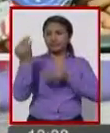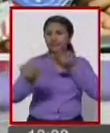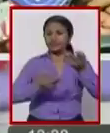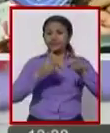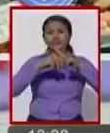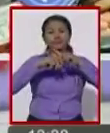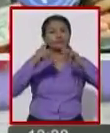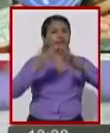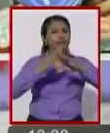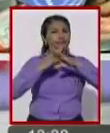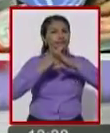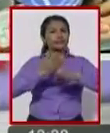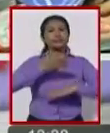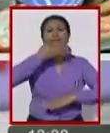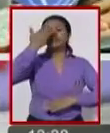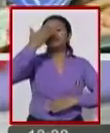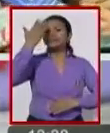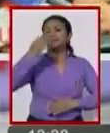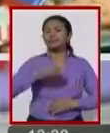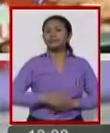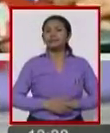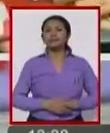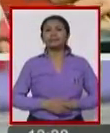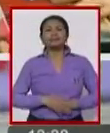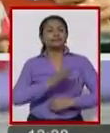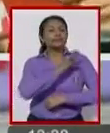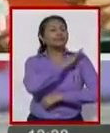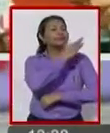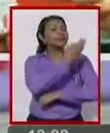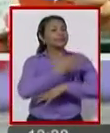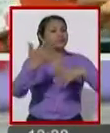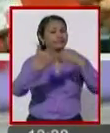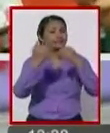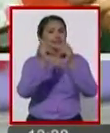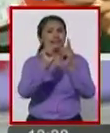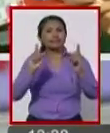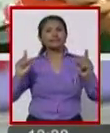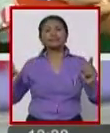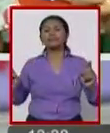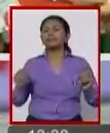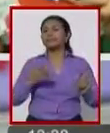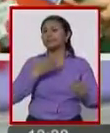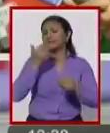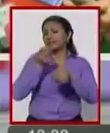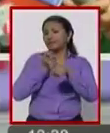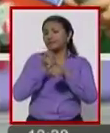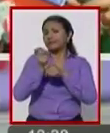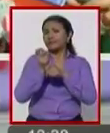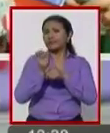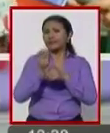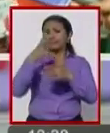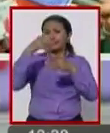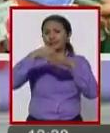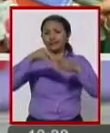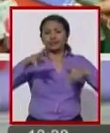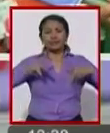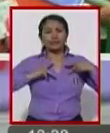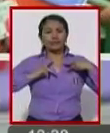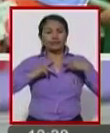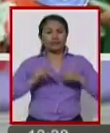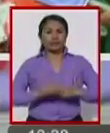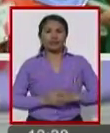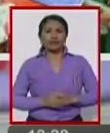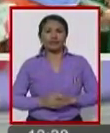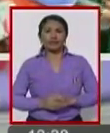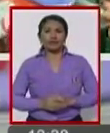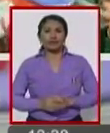incendio, pero que eviten respirar este humo altamente tóxico, aléjense, ya que esto puede tener daños, consecuencias de salud a sus vidas. ¿Se